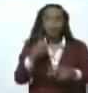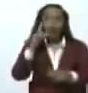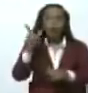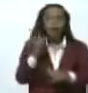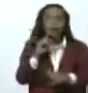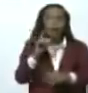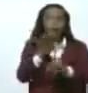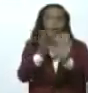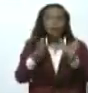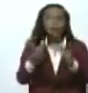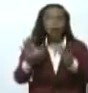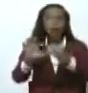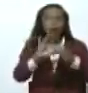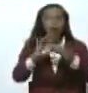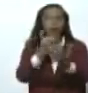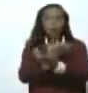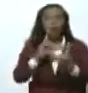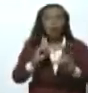Democrática,